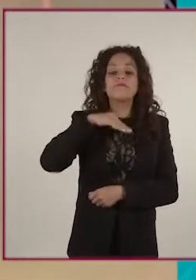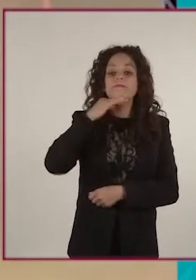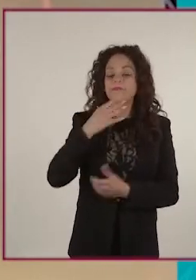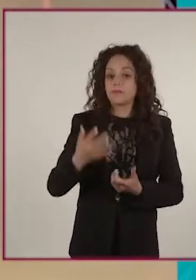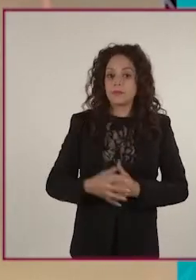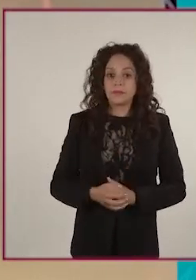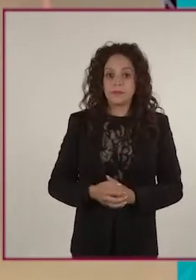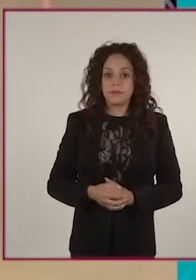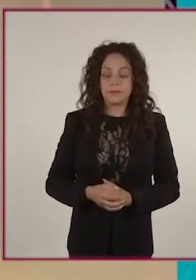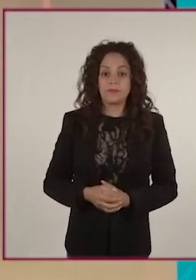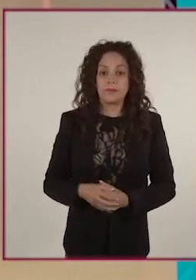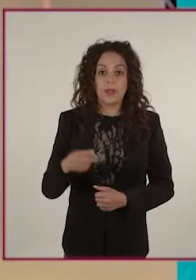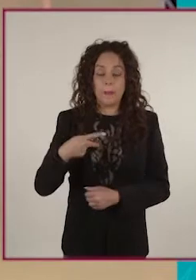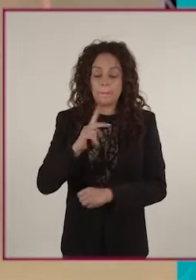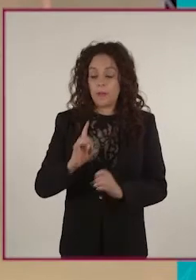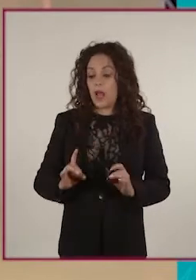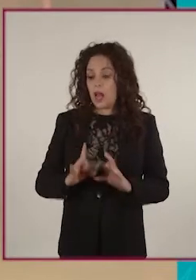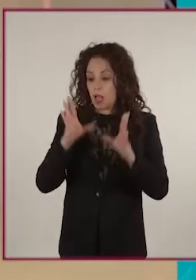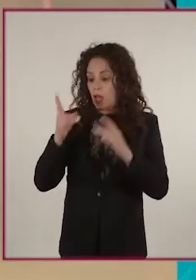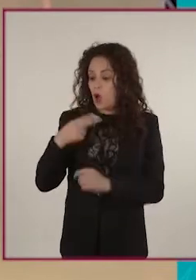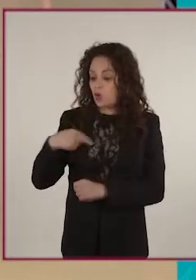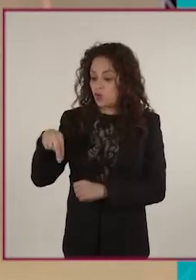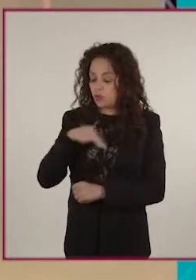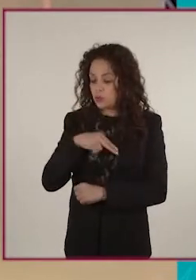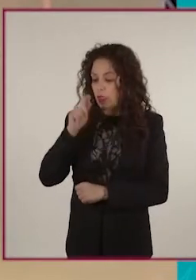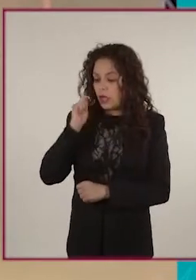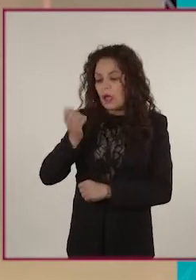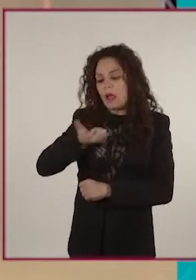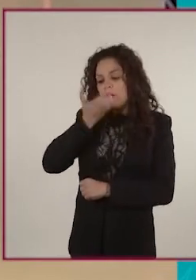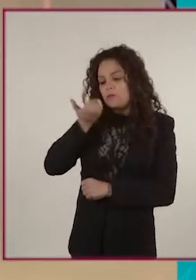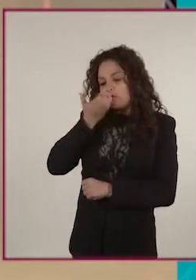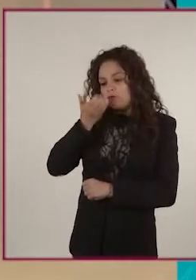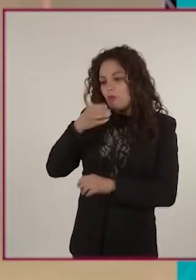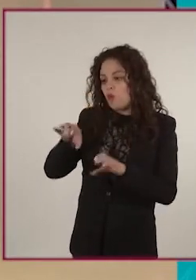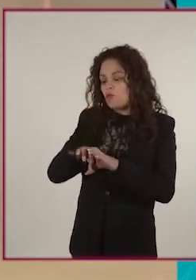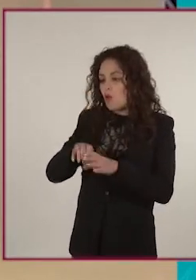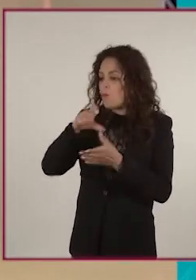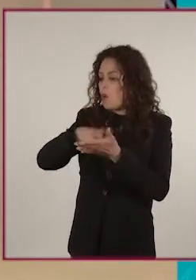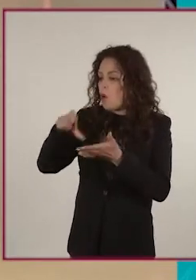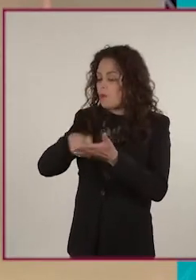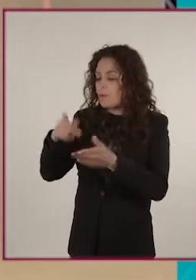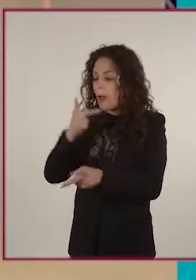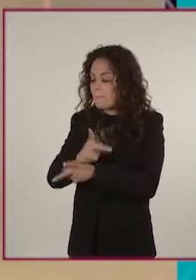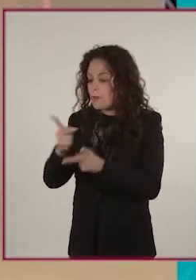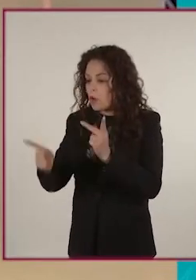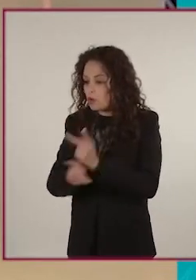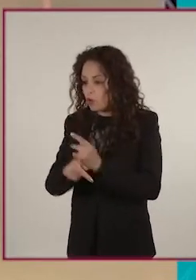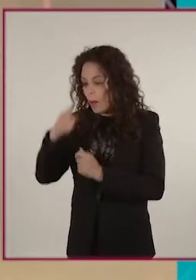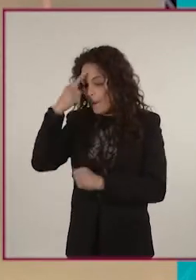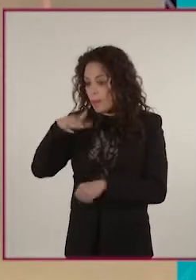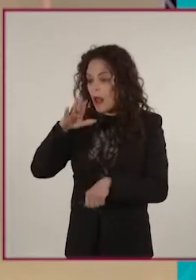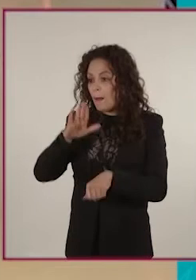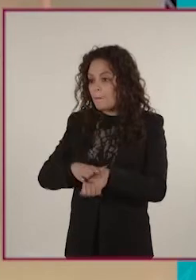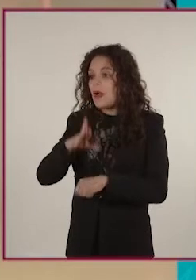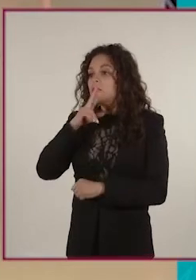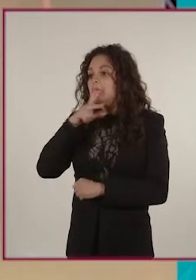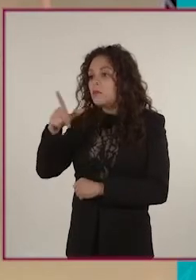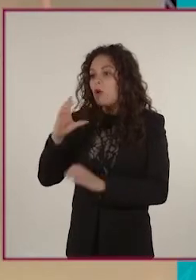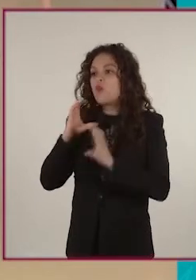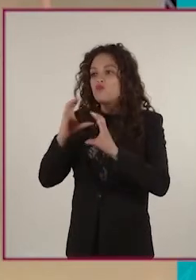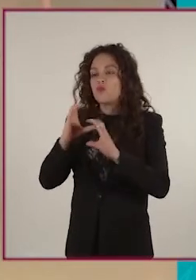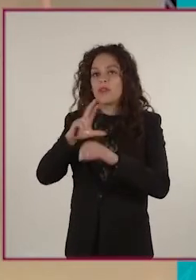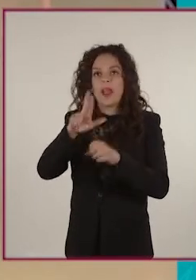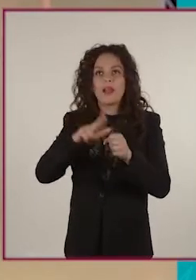Pero si también nosotros empezamos a orientar nuestros hábitos de consumo hacia productos que sean mejores para el medio ambiente,